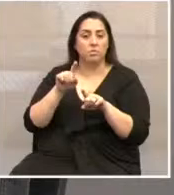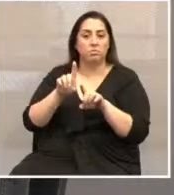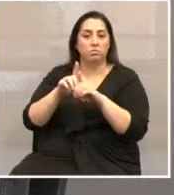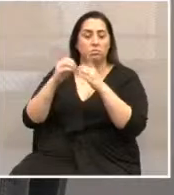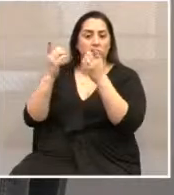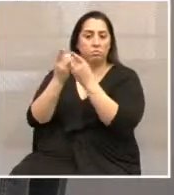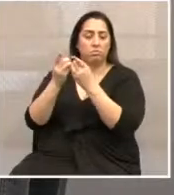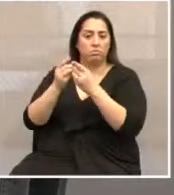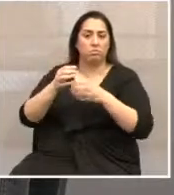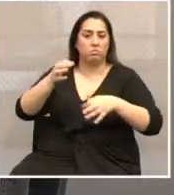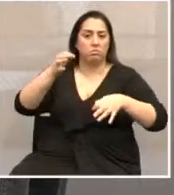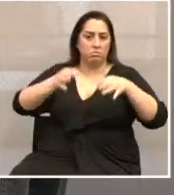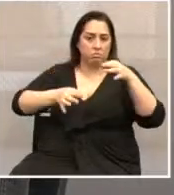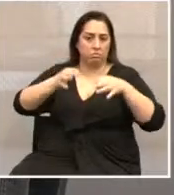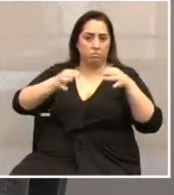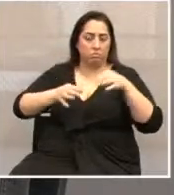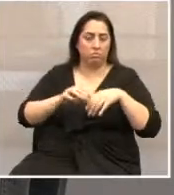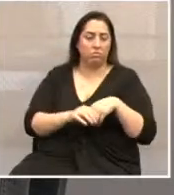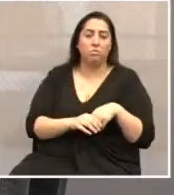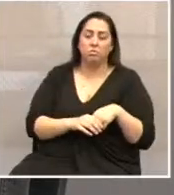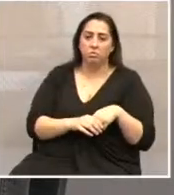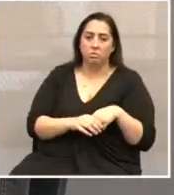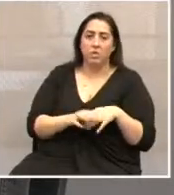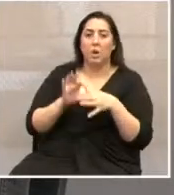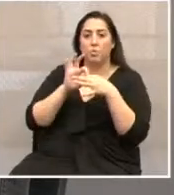evidencia nosotros escuchamos aquí.